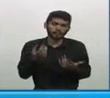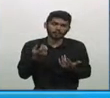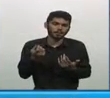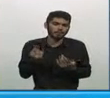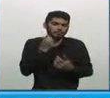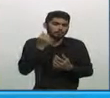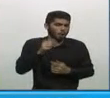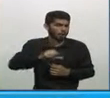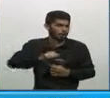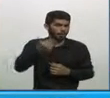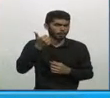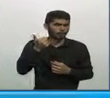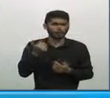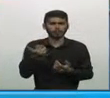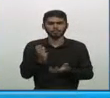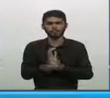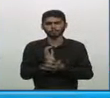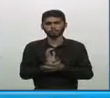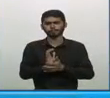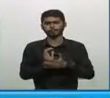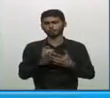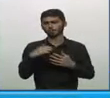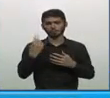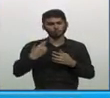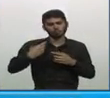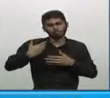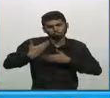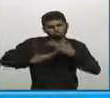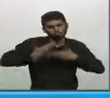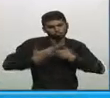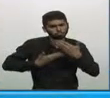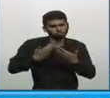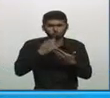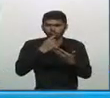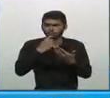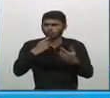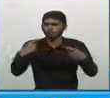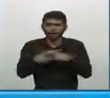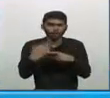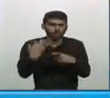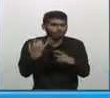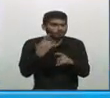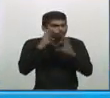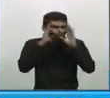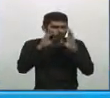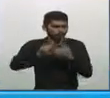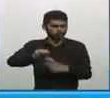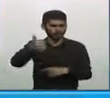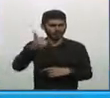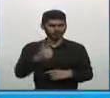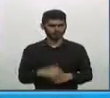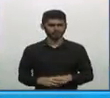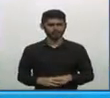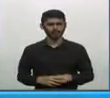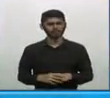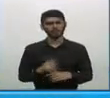ganar la base de lo que venimos haciendo y lo que inculcamos cada vez que nos toca jugar un partido no acá estamos con ganas